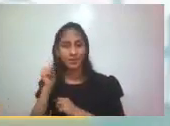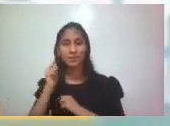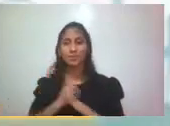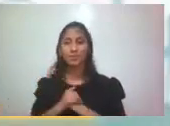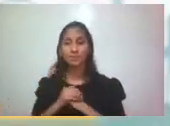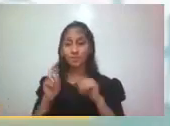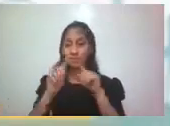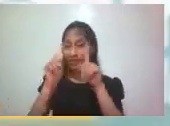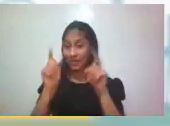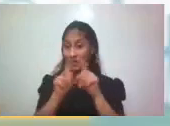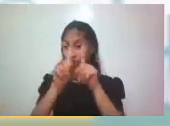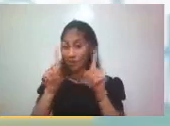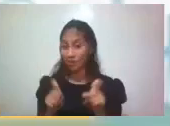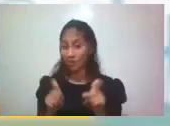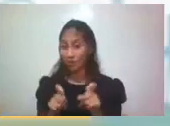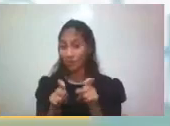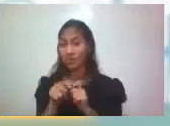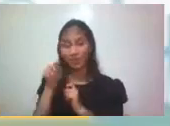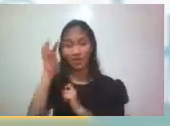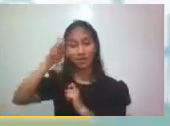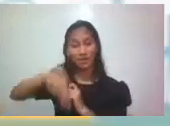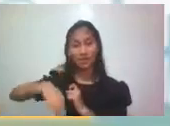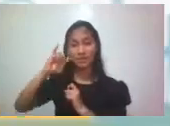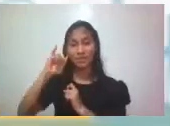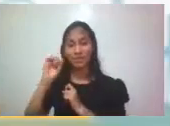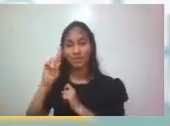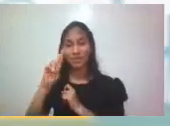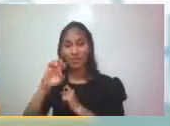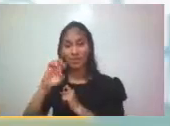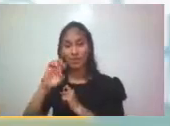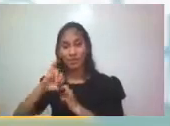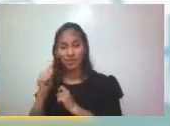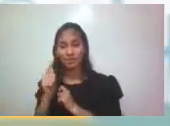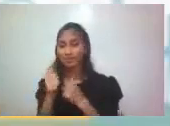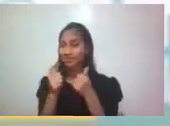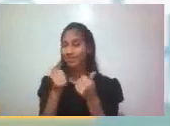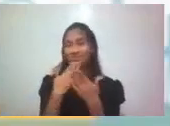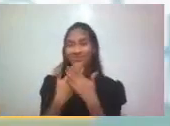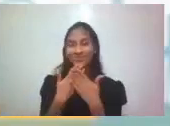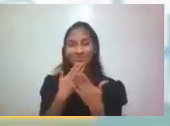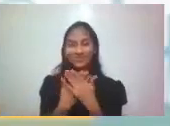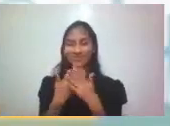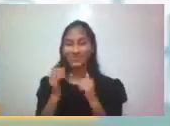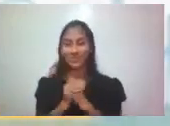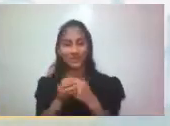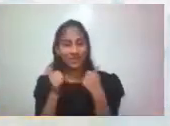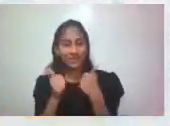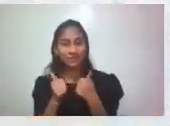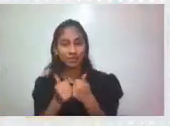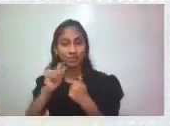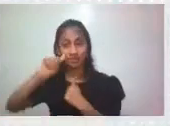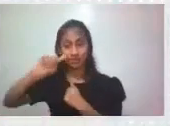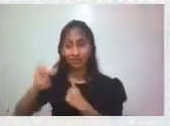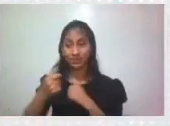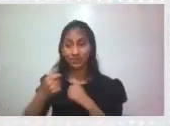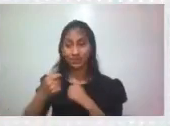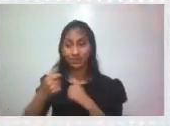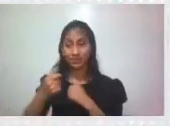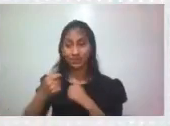Las preguntas dirigidas para Mireya. Bien, muchas gracias. Bien, la primera